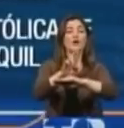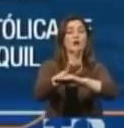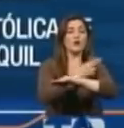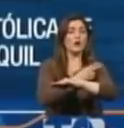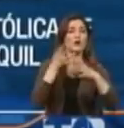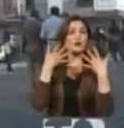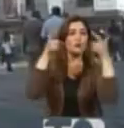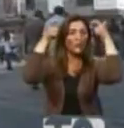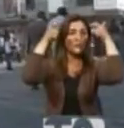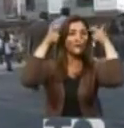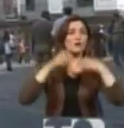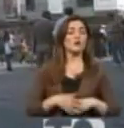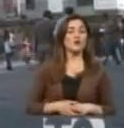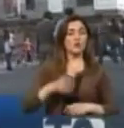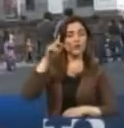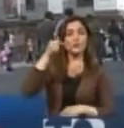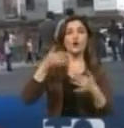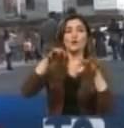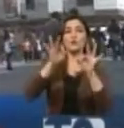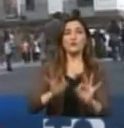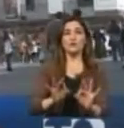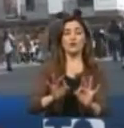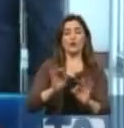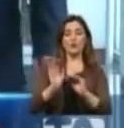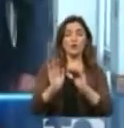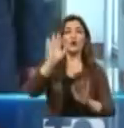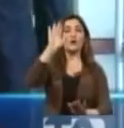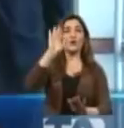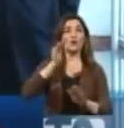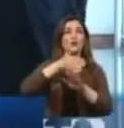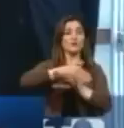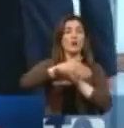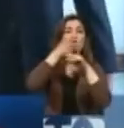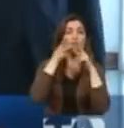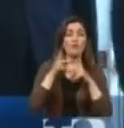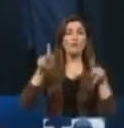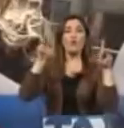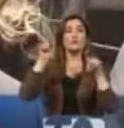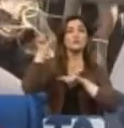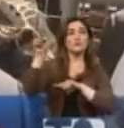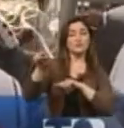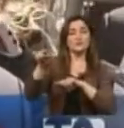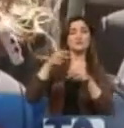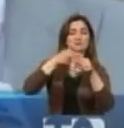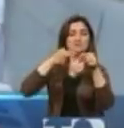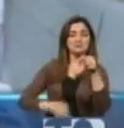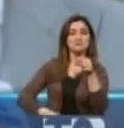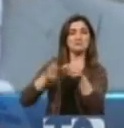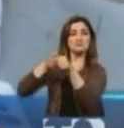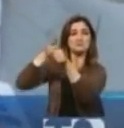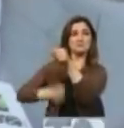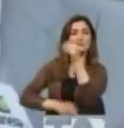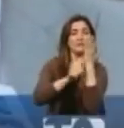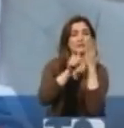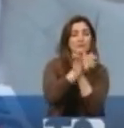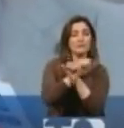universidad donde se graduó. El gobierno hizo oficial los nombramientos horas después de que se hiciera pública la salida de Navas y Zambrano. Tanto el ministro de